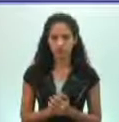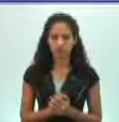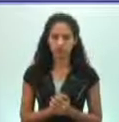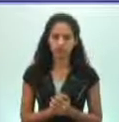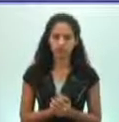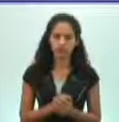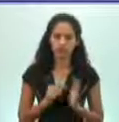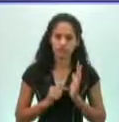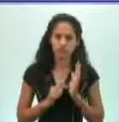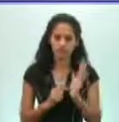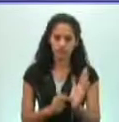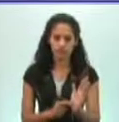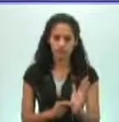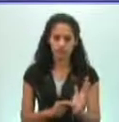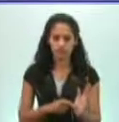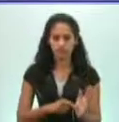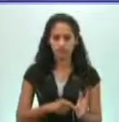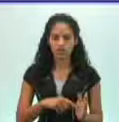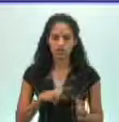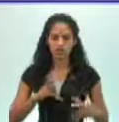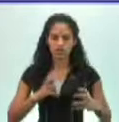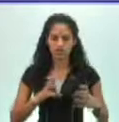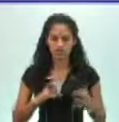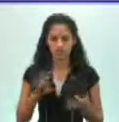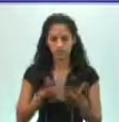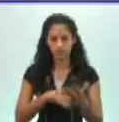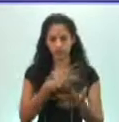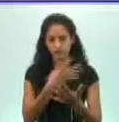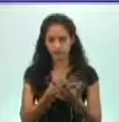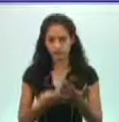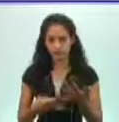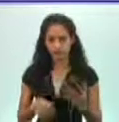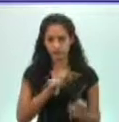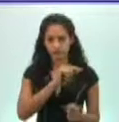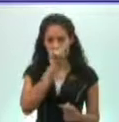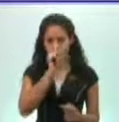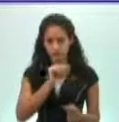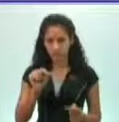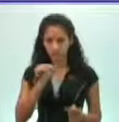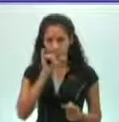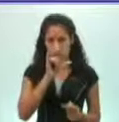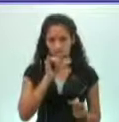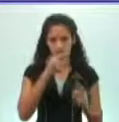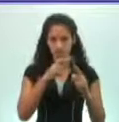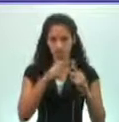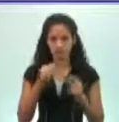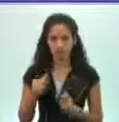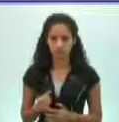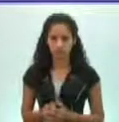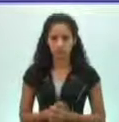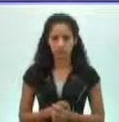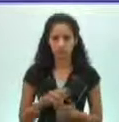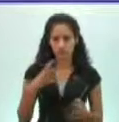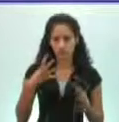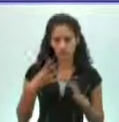y representarlos a través de las tablas y gráficos. En una cuarta etapa,